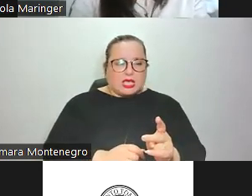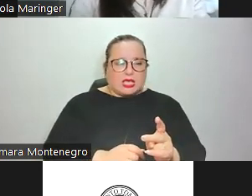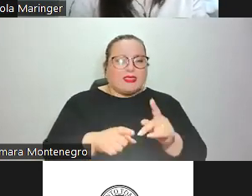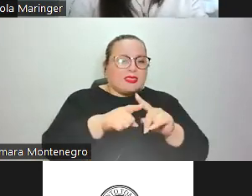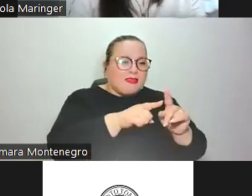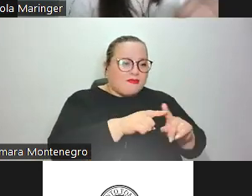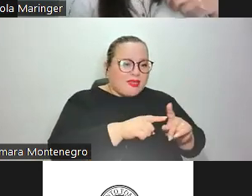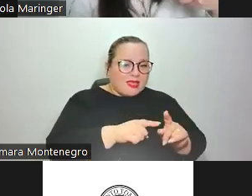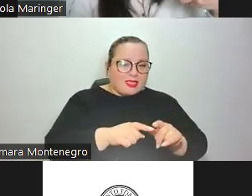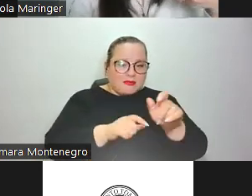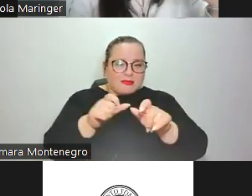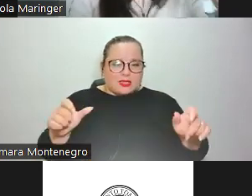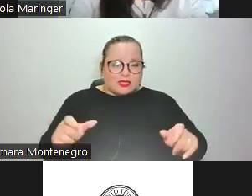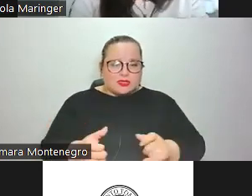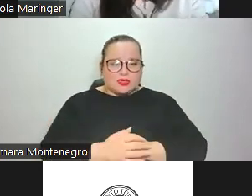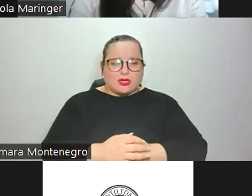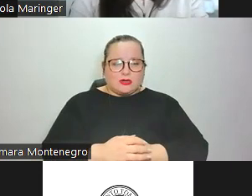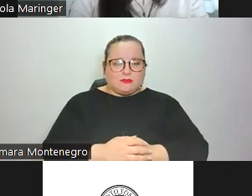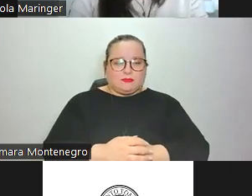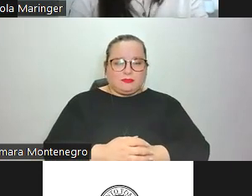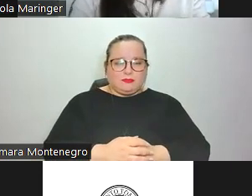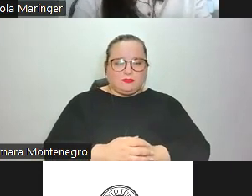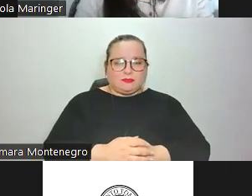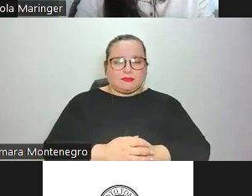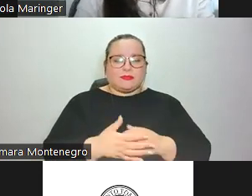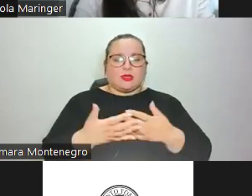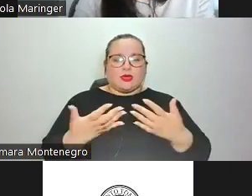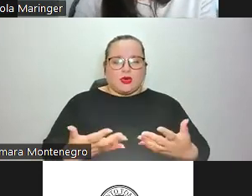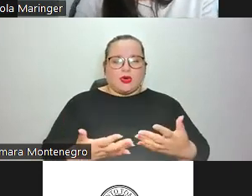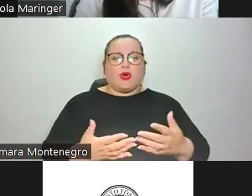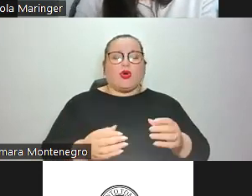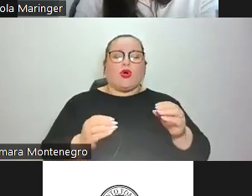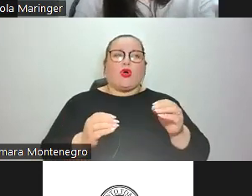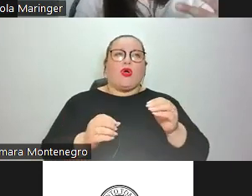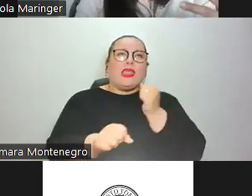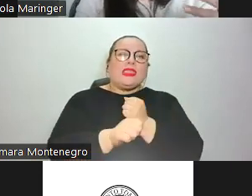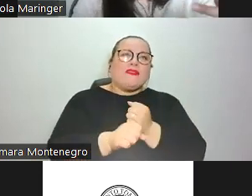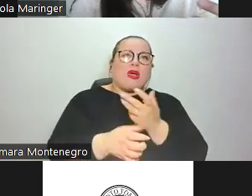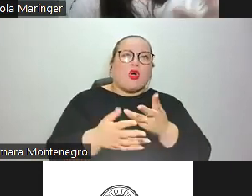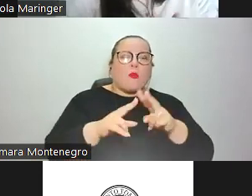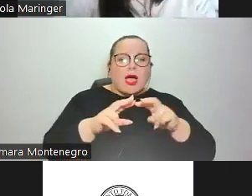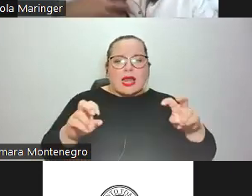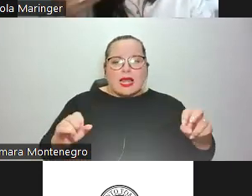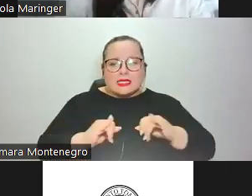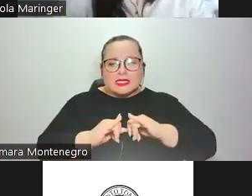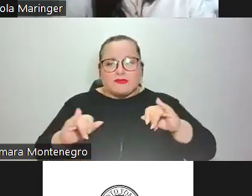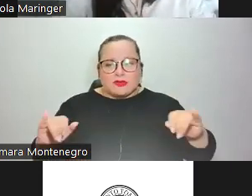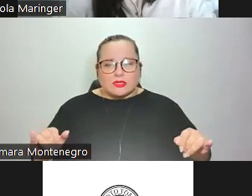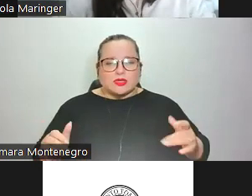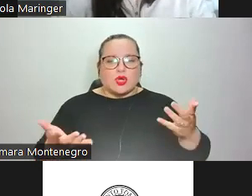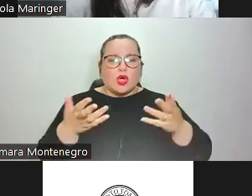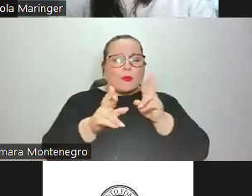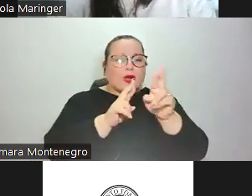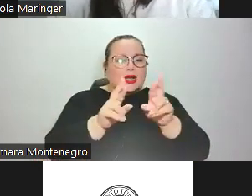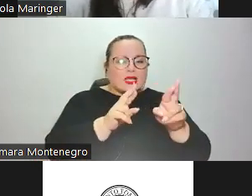diferentes personas, los estilos de trabajo, en cómo analizan la información, cómo se relacionan con los